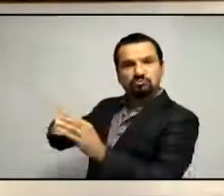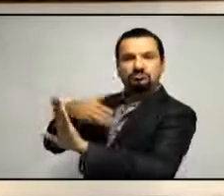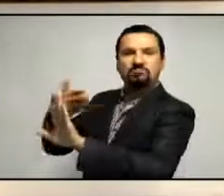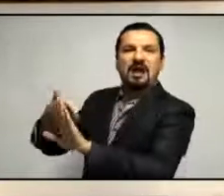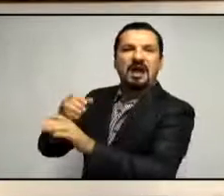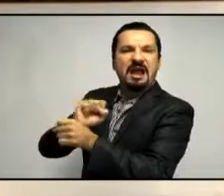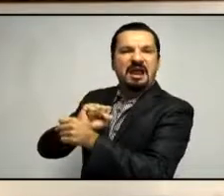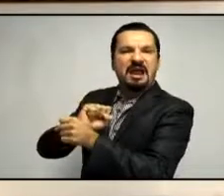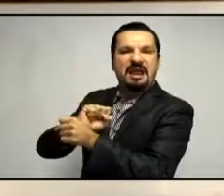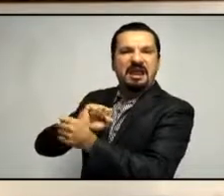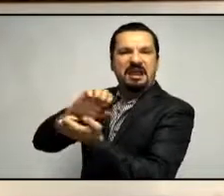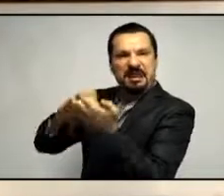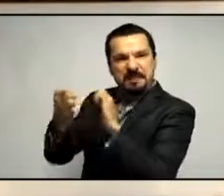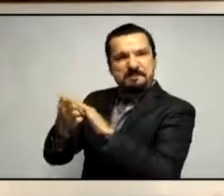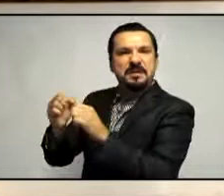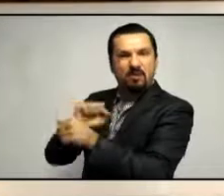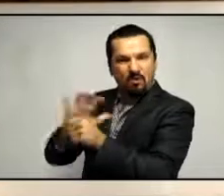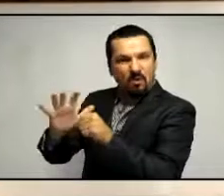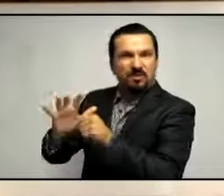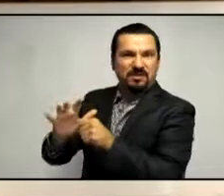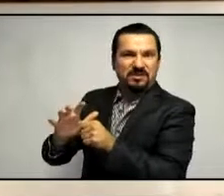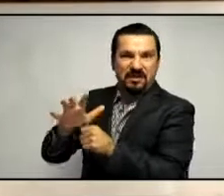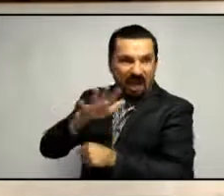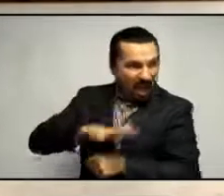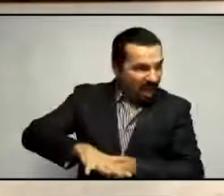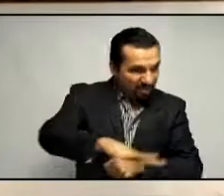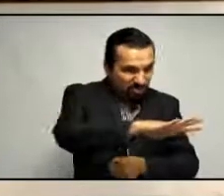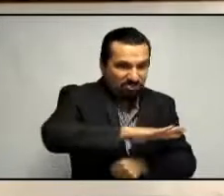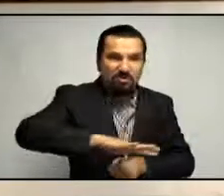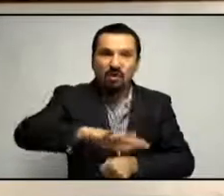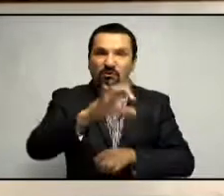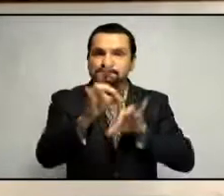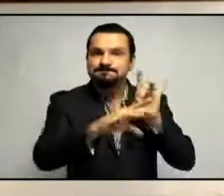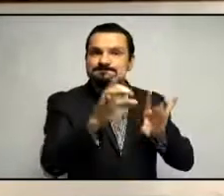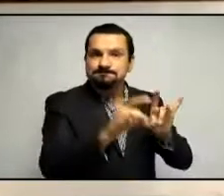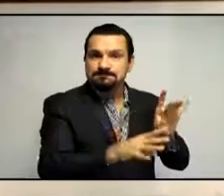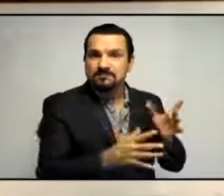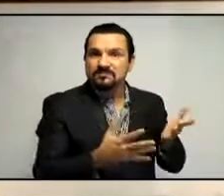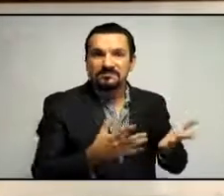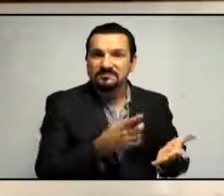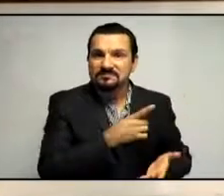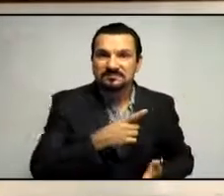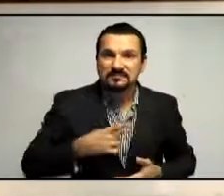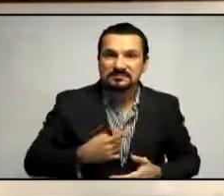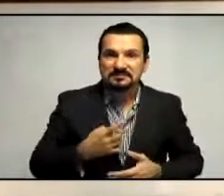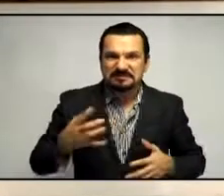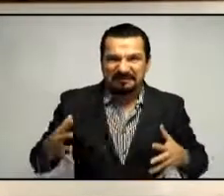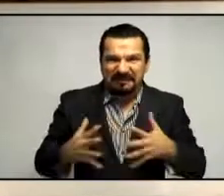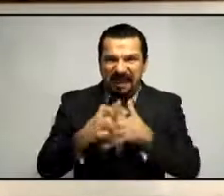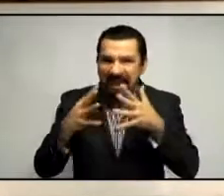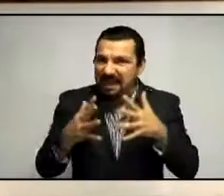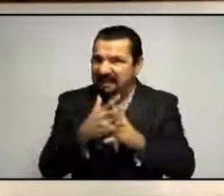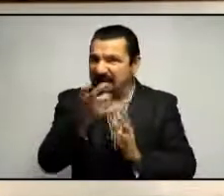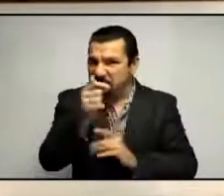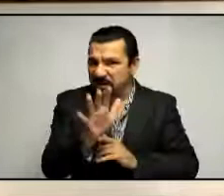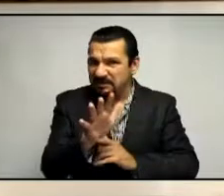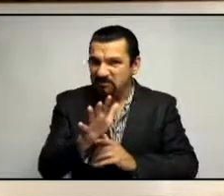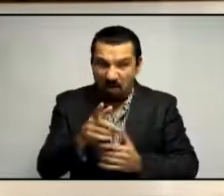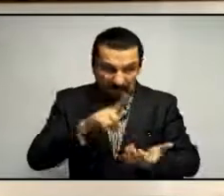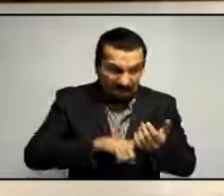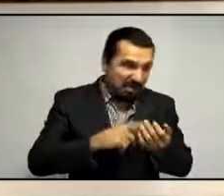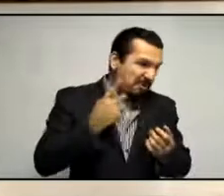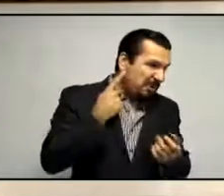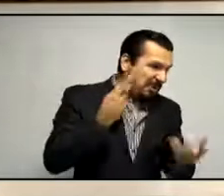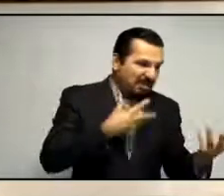que a todos pega sin piedad. Esta guerra no es entre nosotros, es de